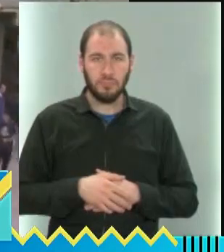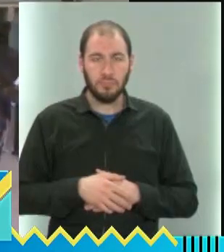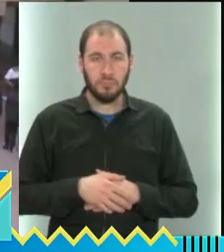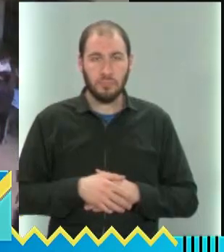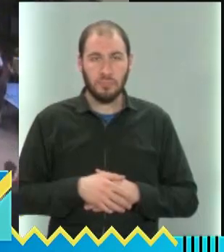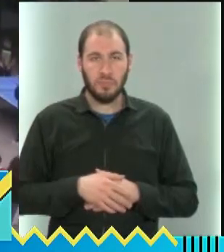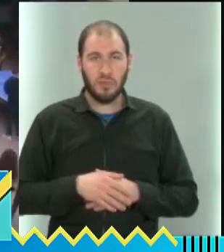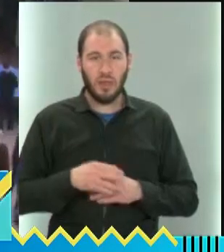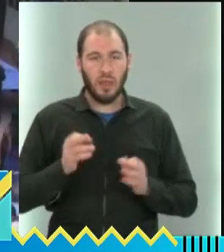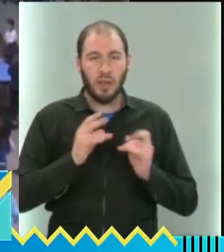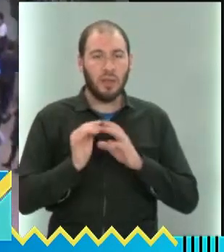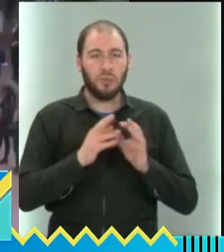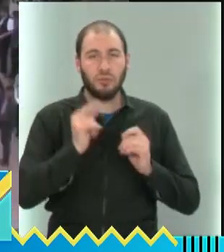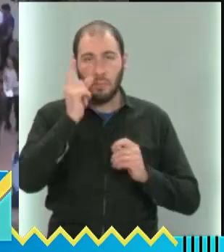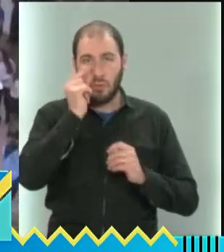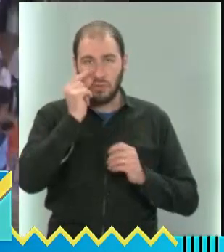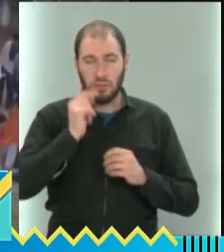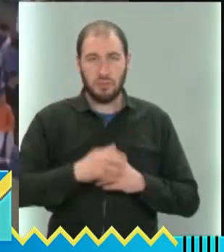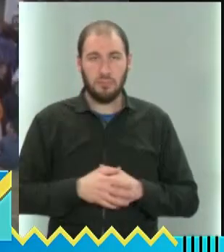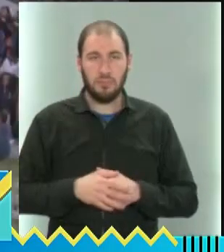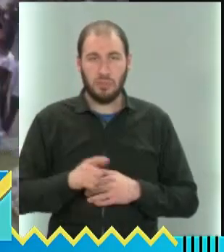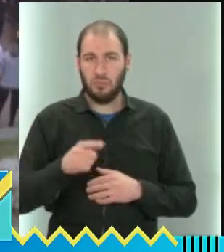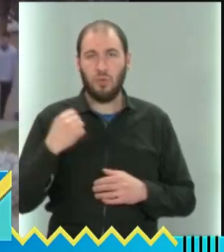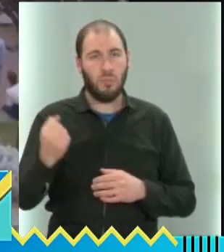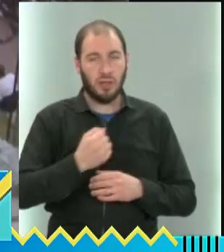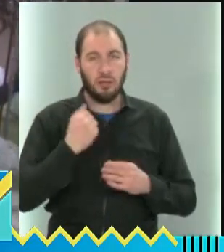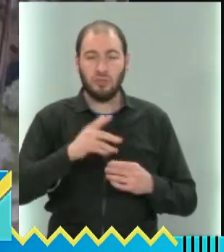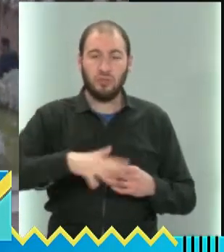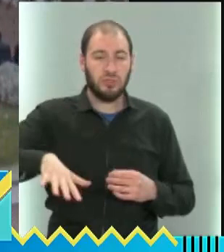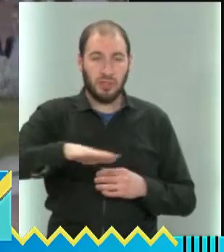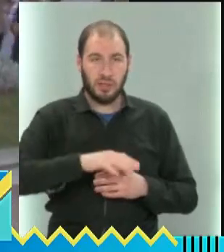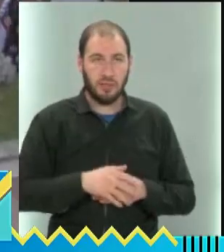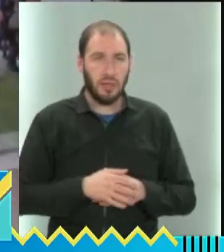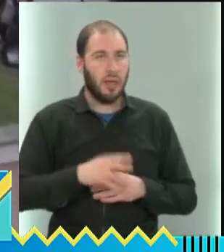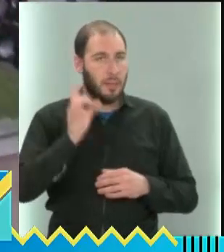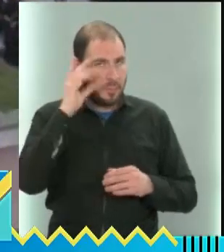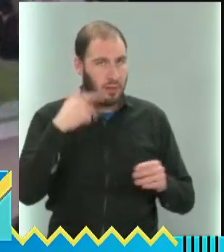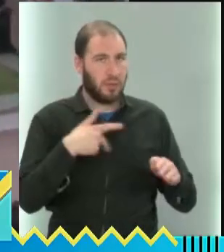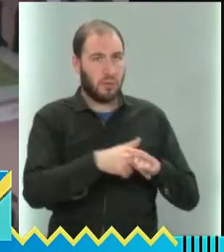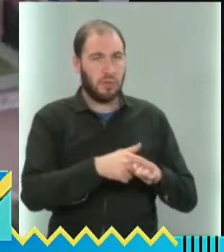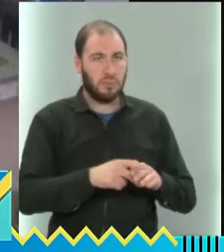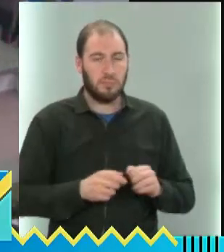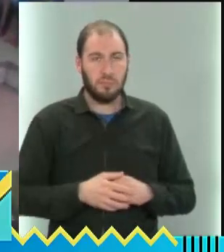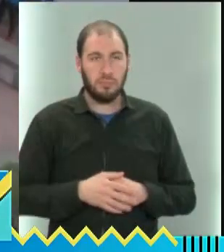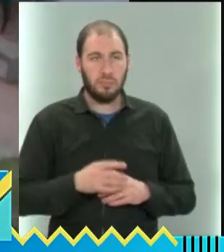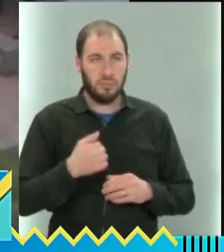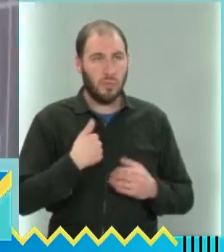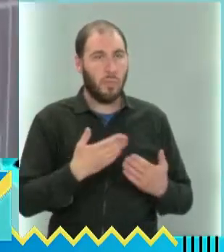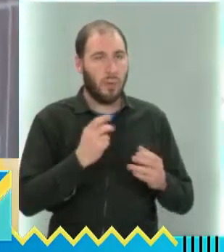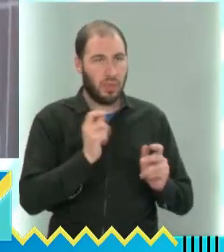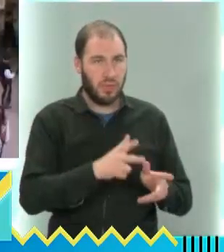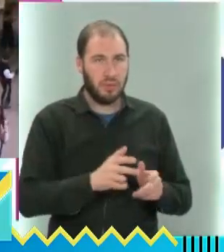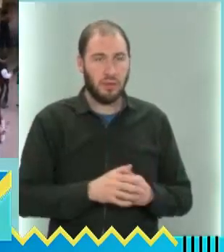el marco de discusión política es fundamental para la sociedad. Pero perdóname que te interrumpa, porque me das la posibilidad de